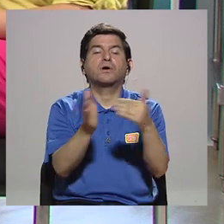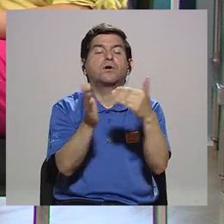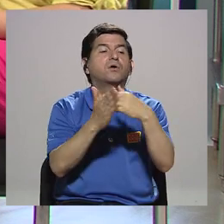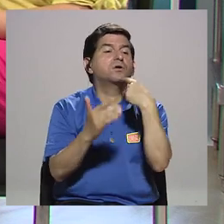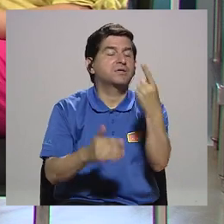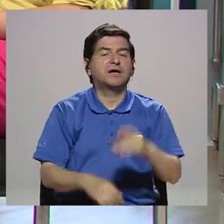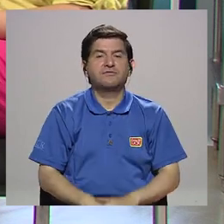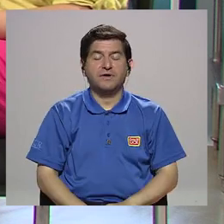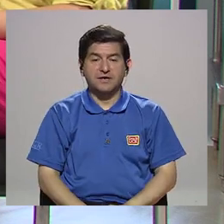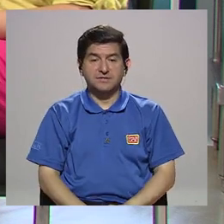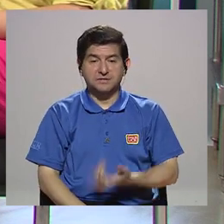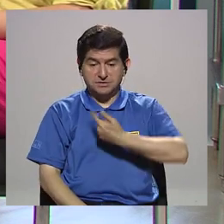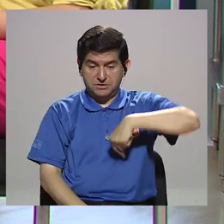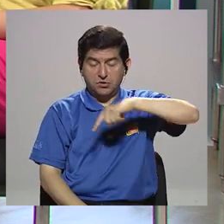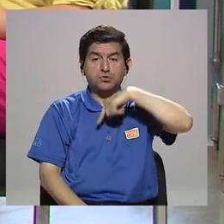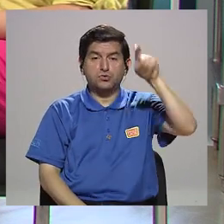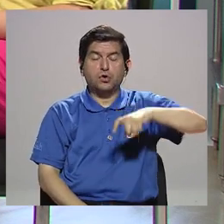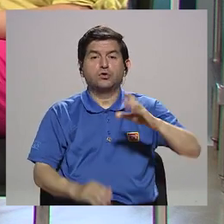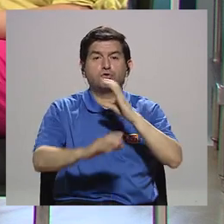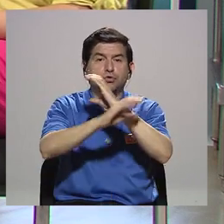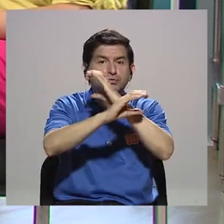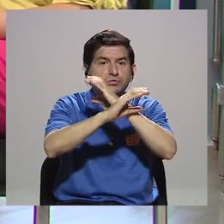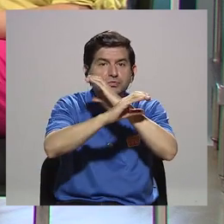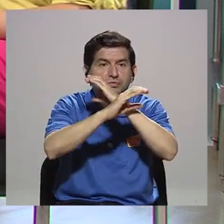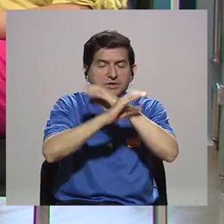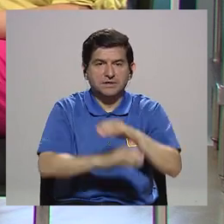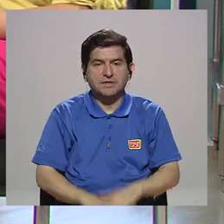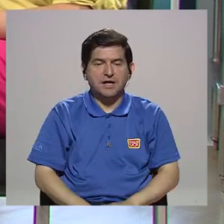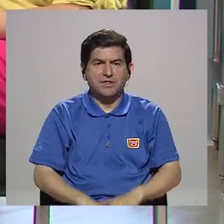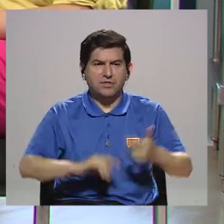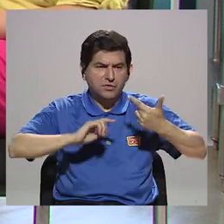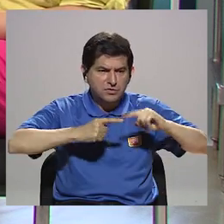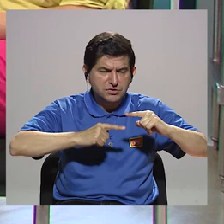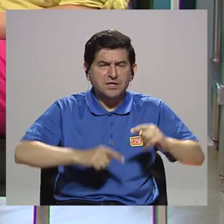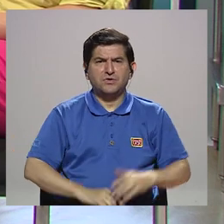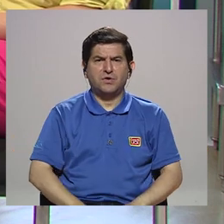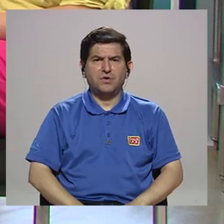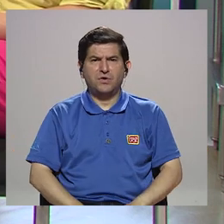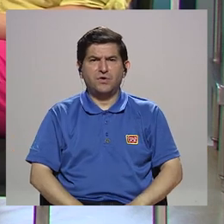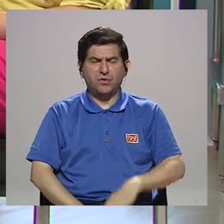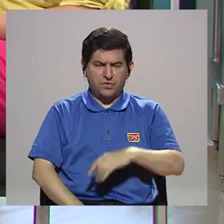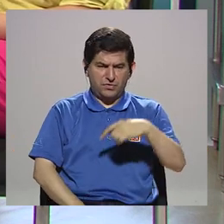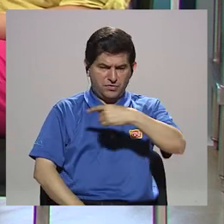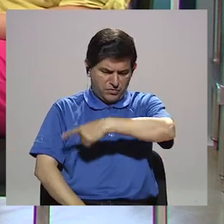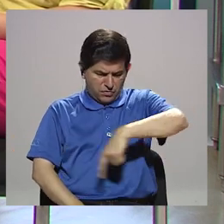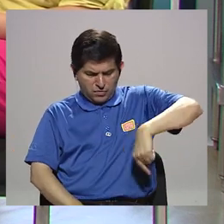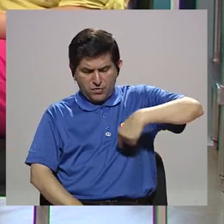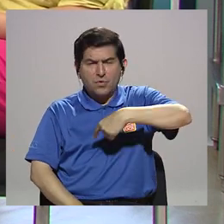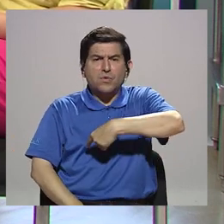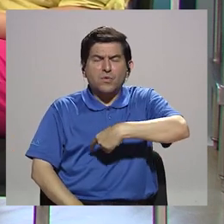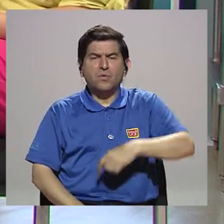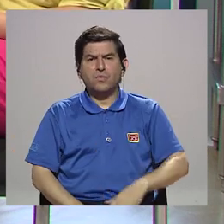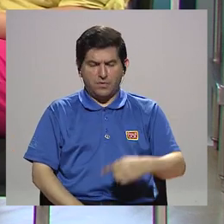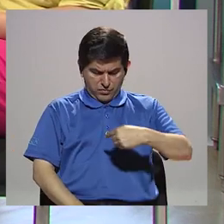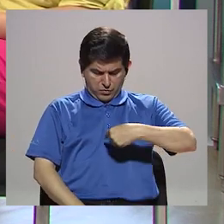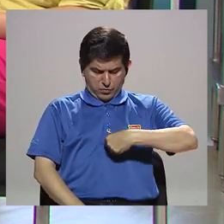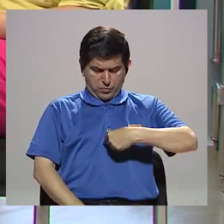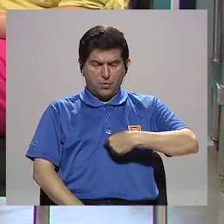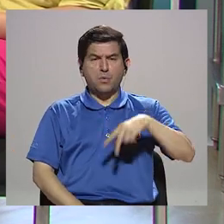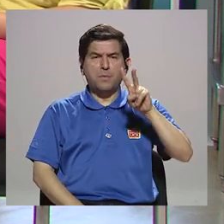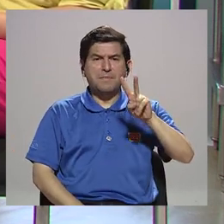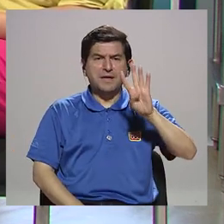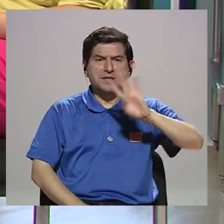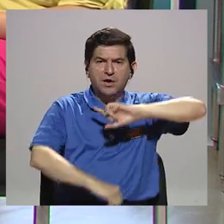porque vuelvo a decir, los clínicos tenemos que tener mucho cuidado, por ejemplo, si el dolor es en la boca y el estómago y tiene 24 horas